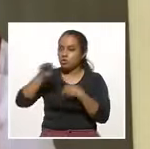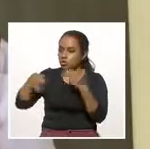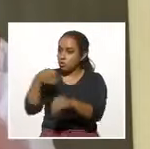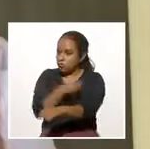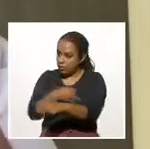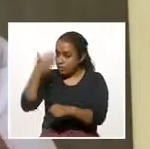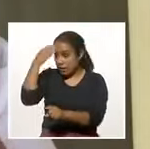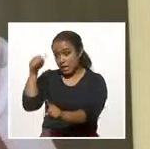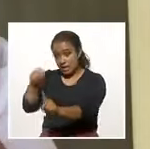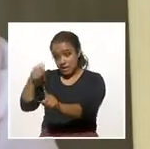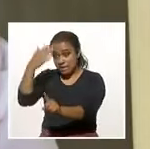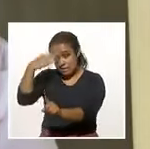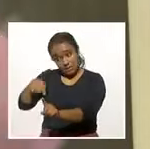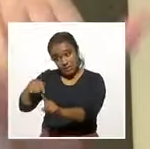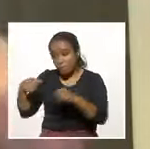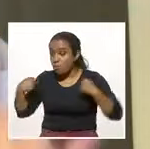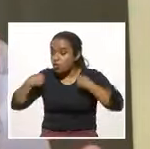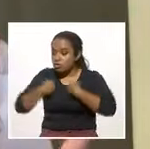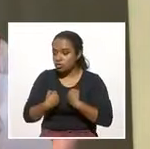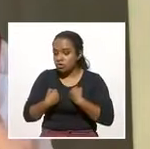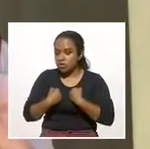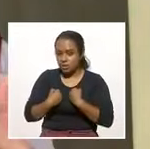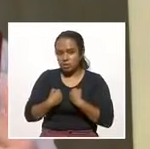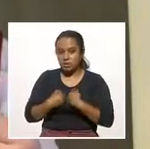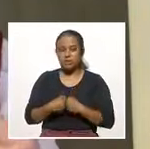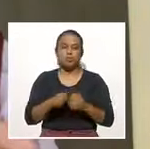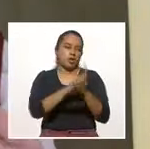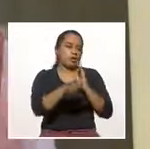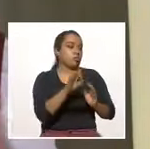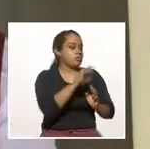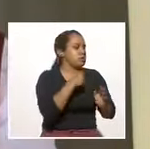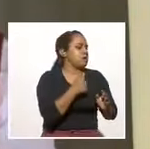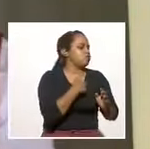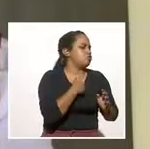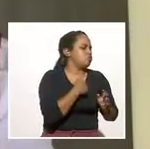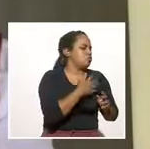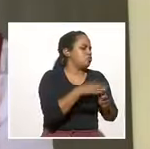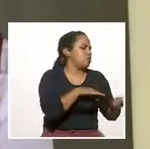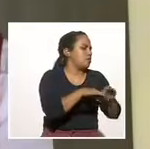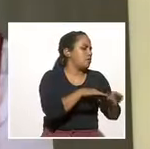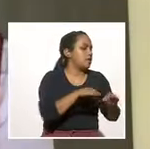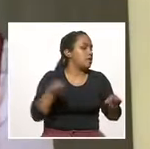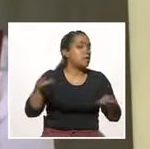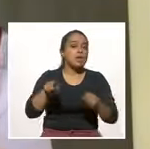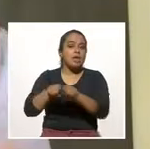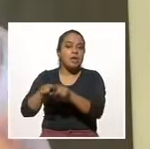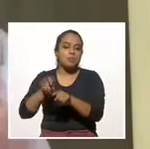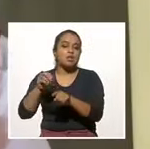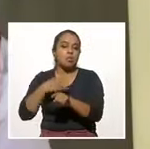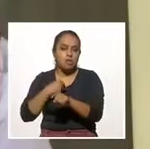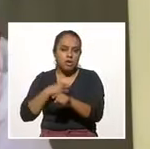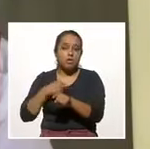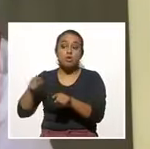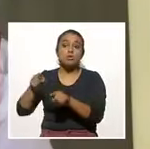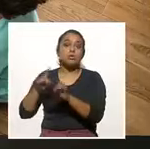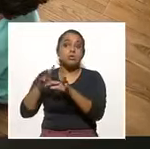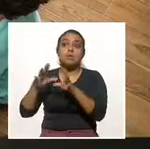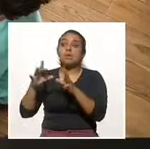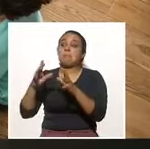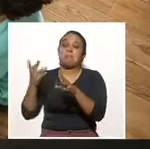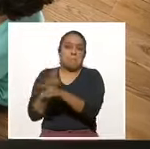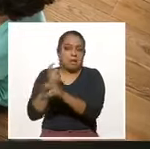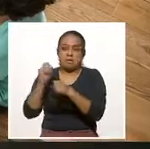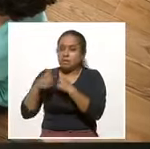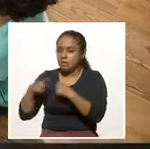en la familia, para que si yo en ese momento estaba trabajando, ¿no? Pero uno de mis hijos, uno de mis hermanos estaba ahí, sabe que puede tomar esa mochila, ¿no? Y